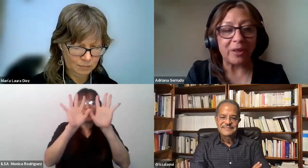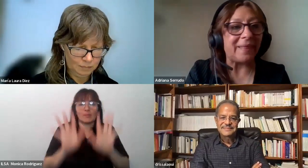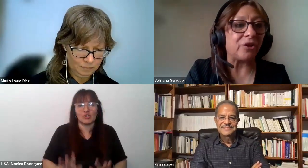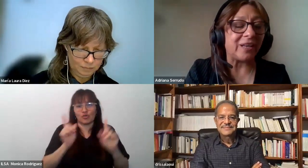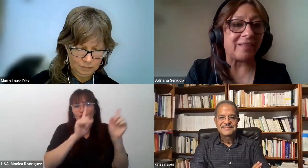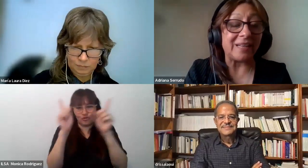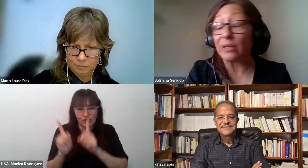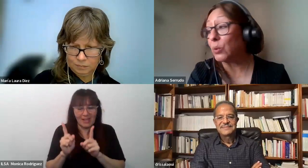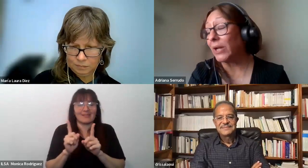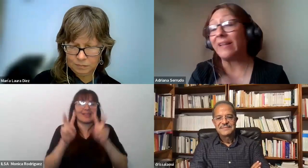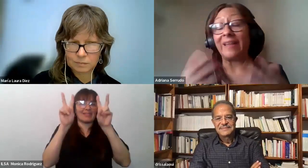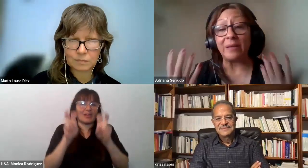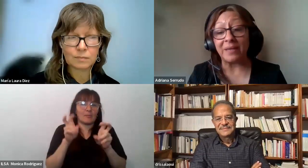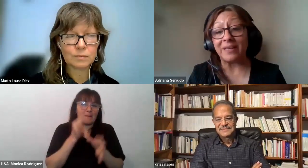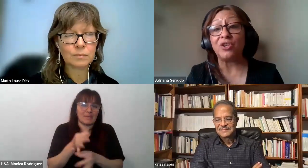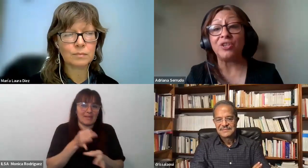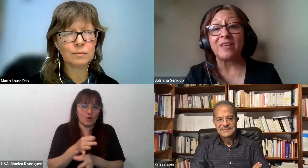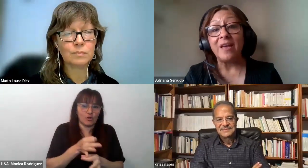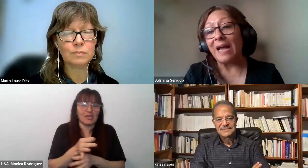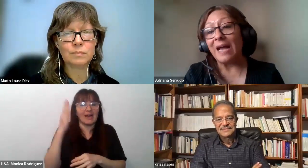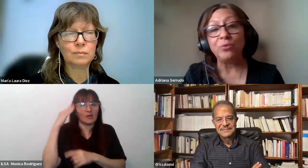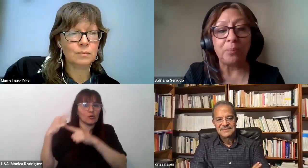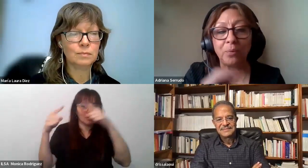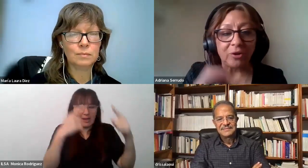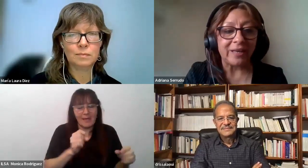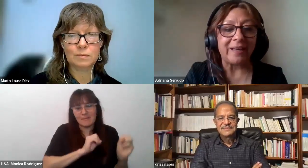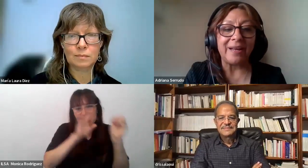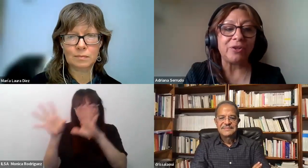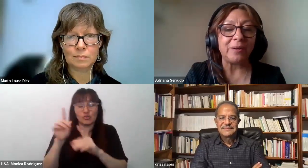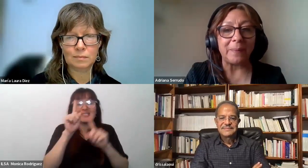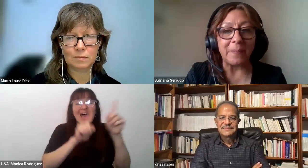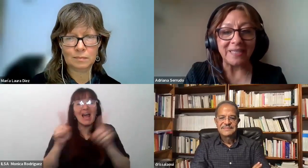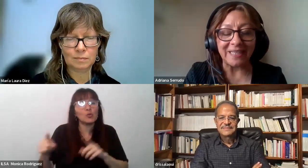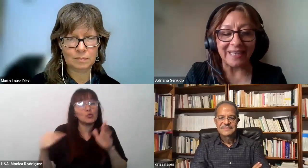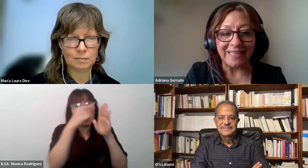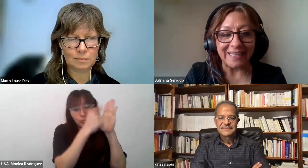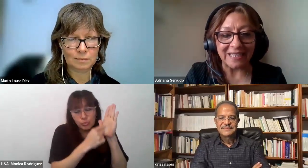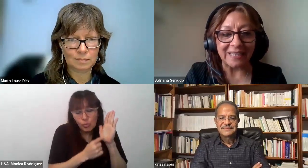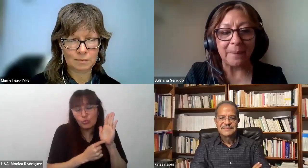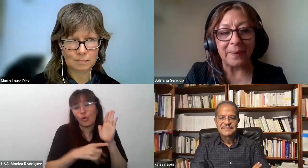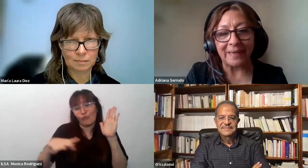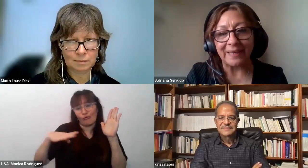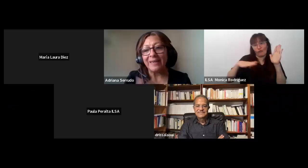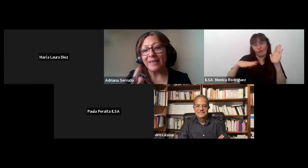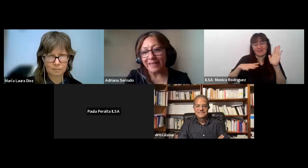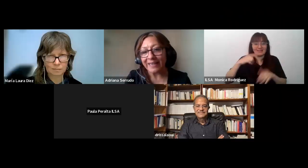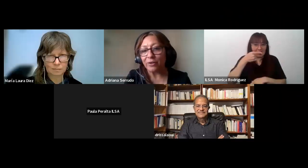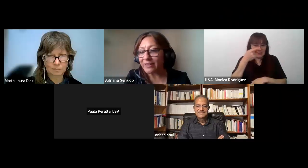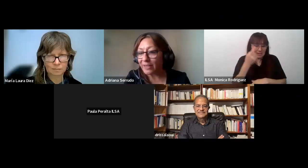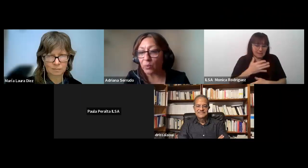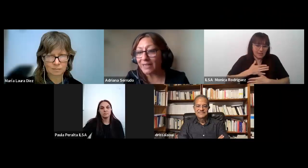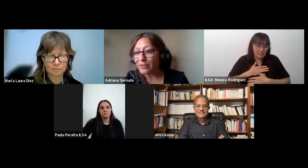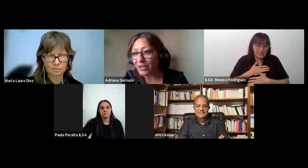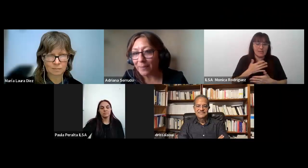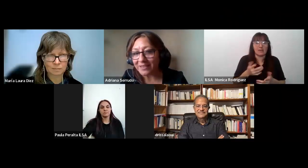en términos de pedagogías de la interculturalidad y migraciones algunos puntos que quedaron que me parece que es interesante para que quienes